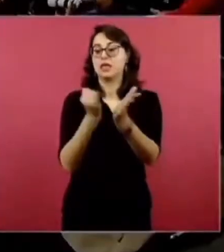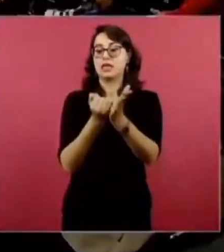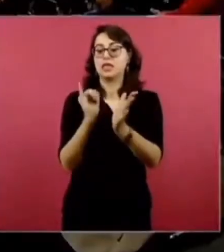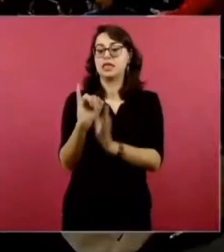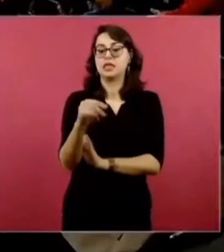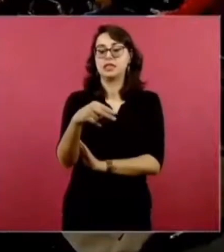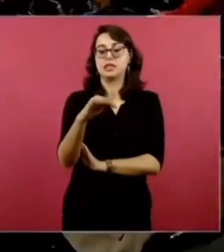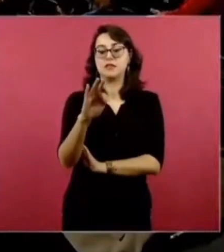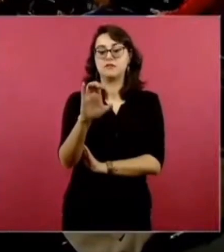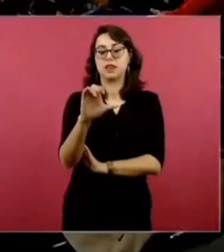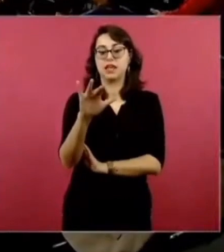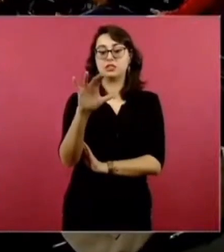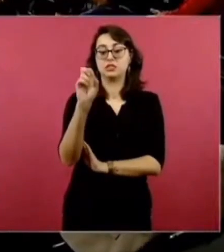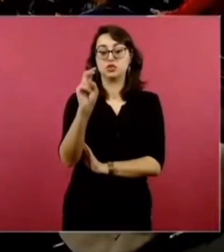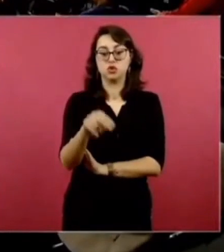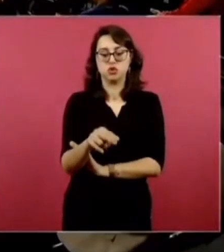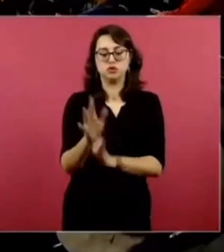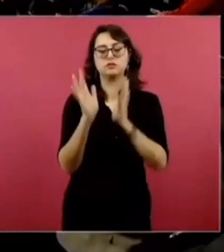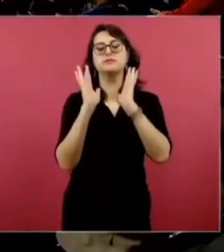Miren,